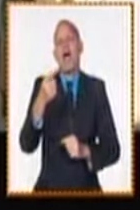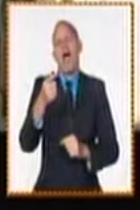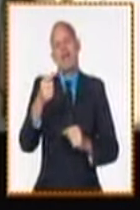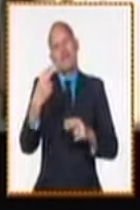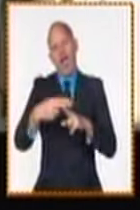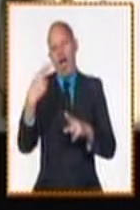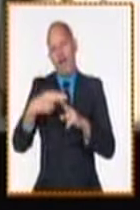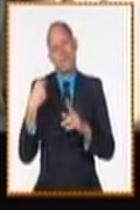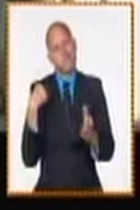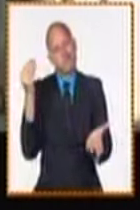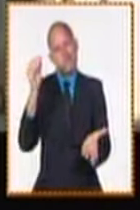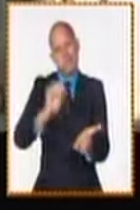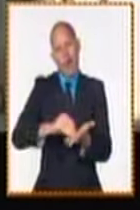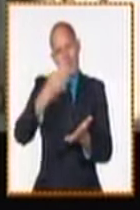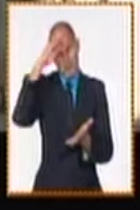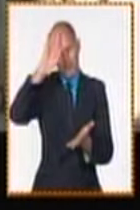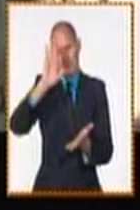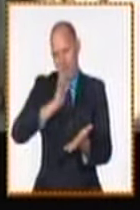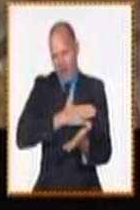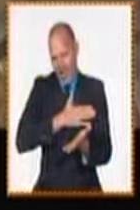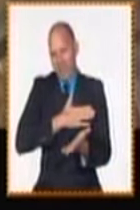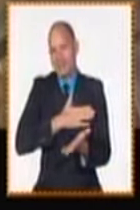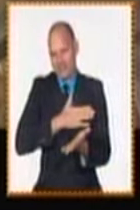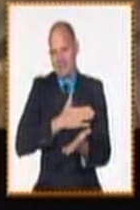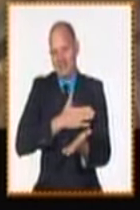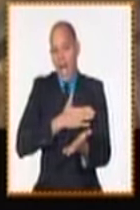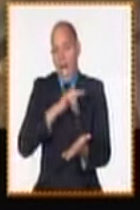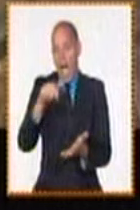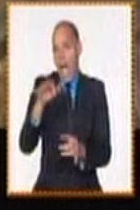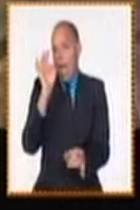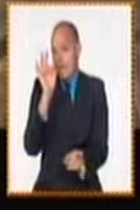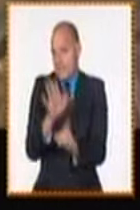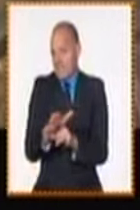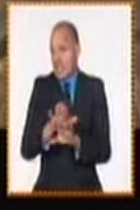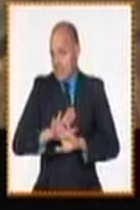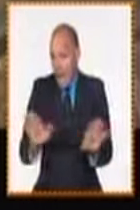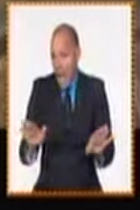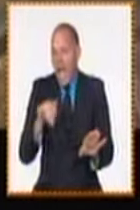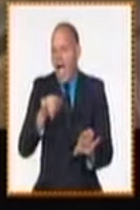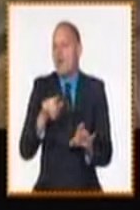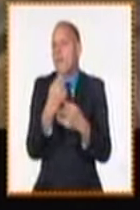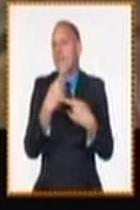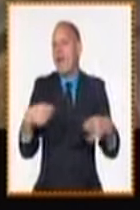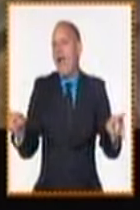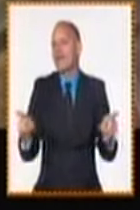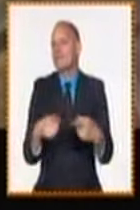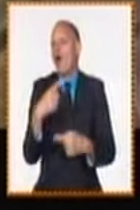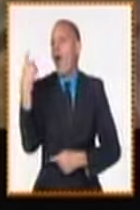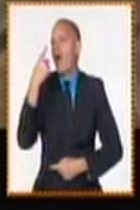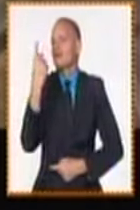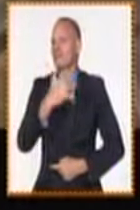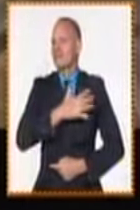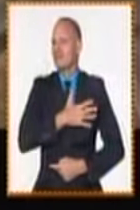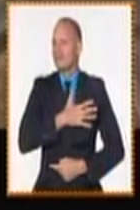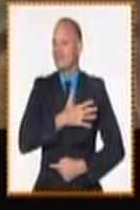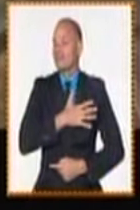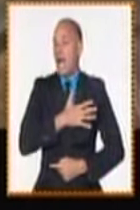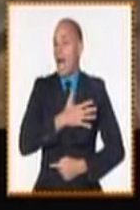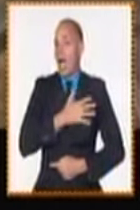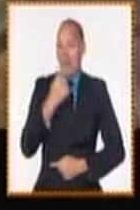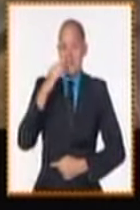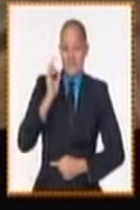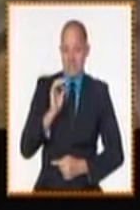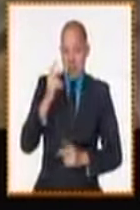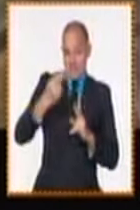hecho de estar entonando en las propias narices de España, una marcha guerrera, una